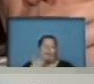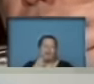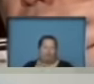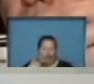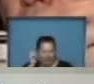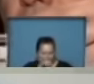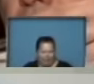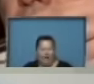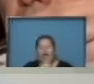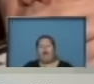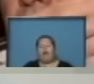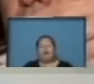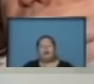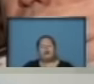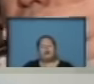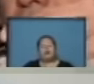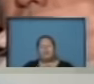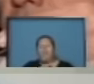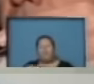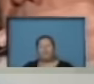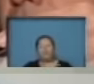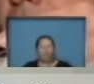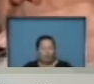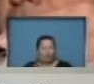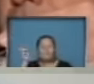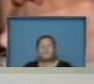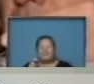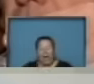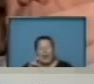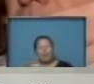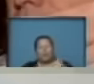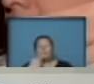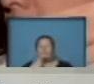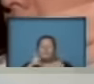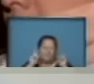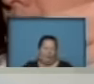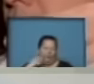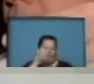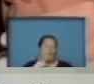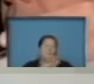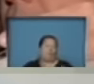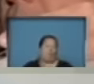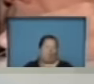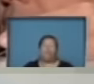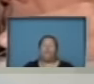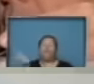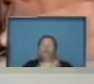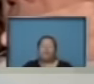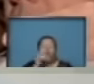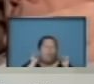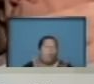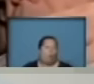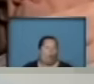lo criticó y denunció fraude. En Salta con elecciones electrónicas lo criticó y denunció fraude. En todos lugares